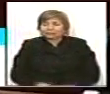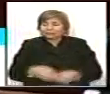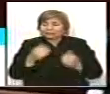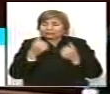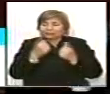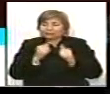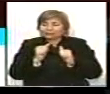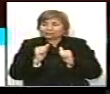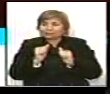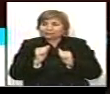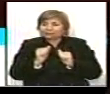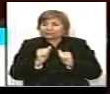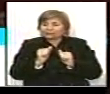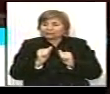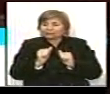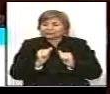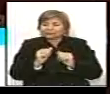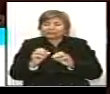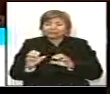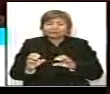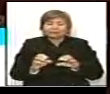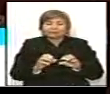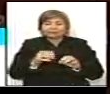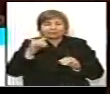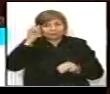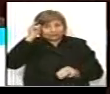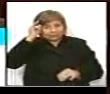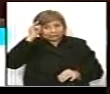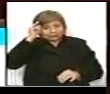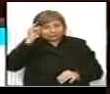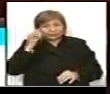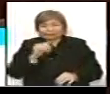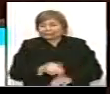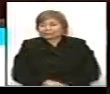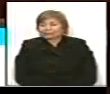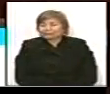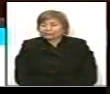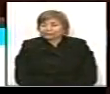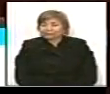trátenlos como lo haría una vaca.